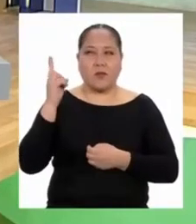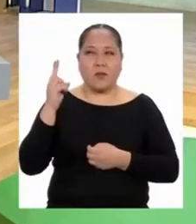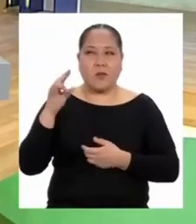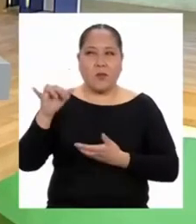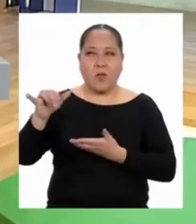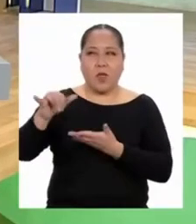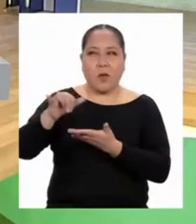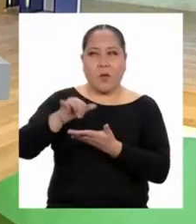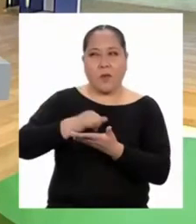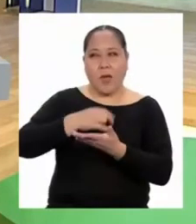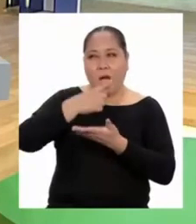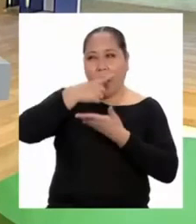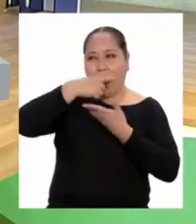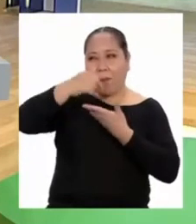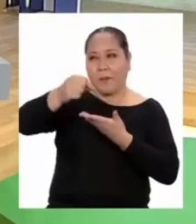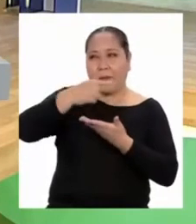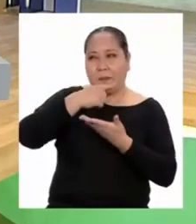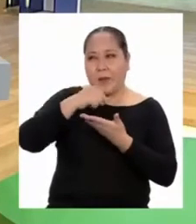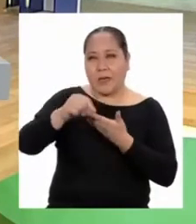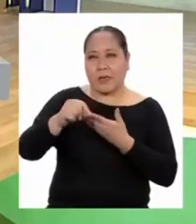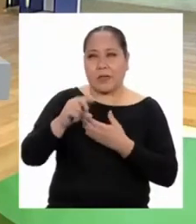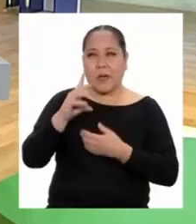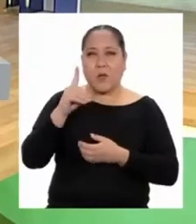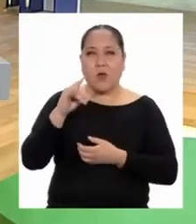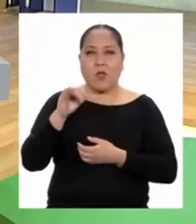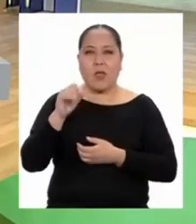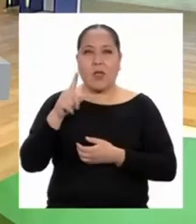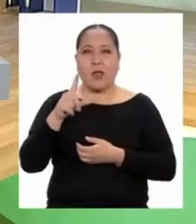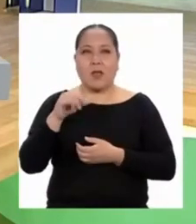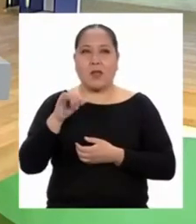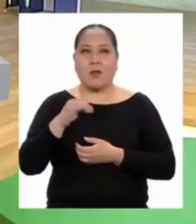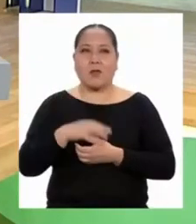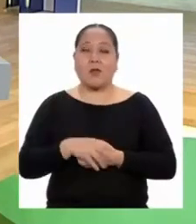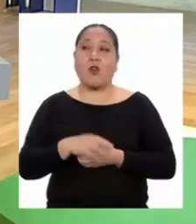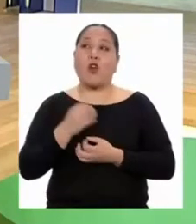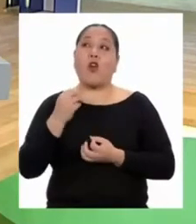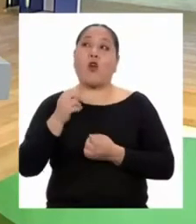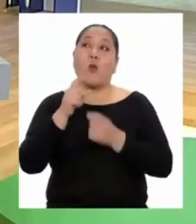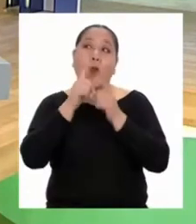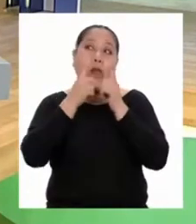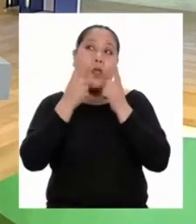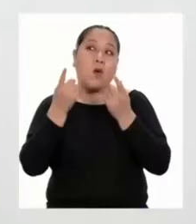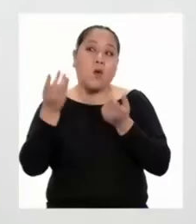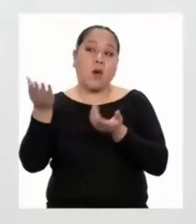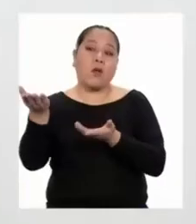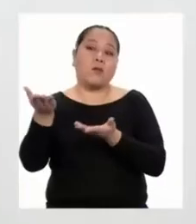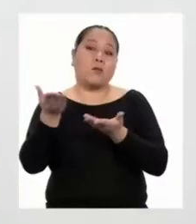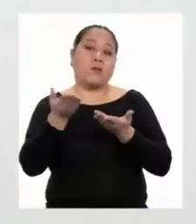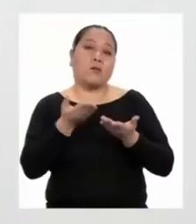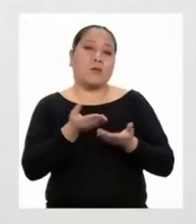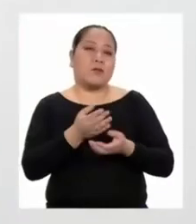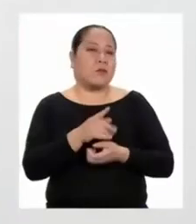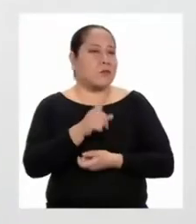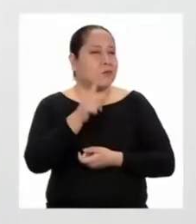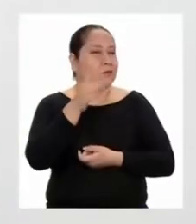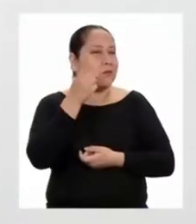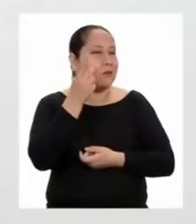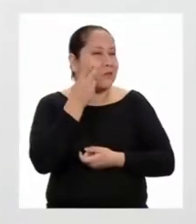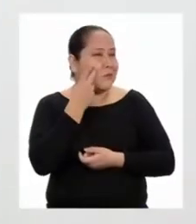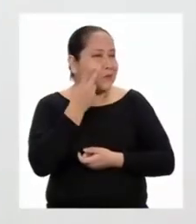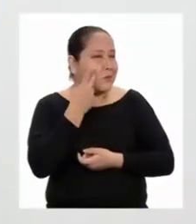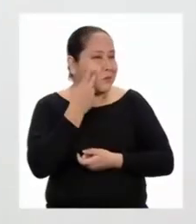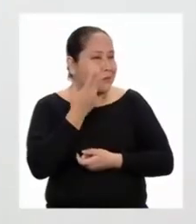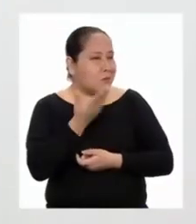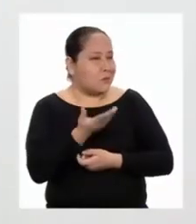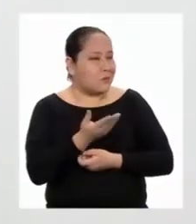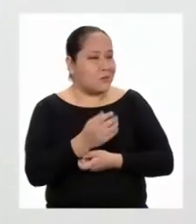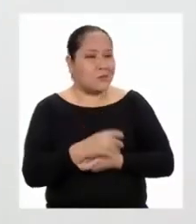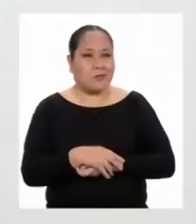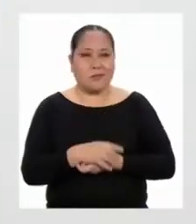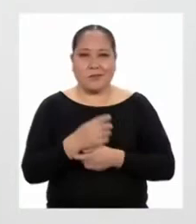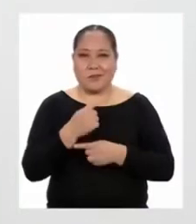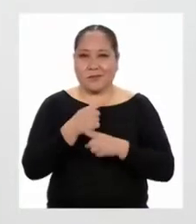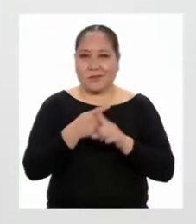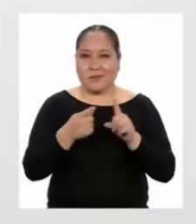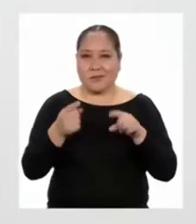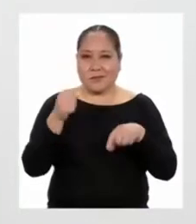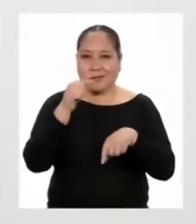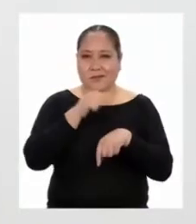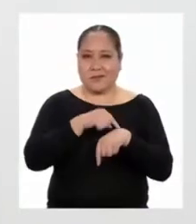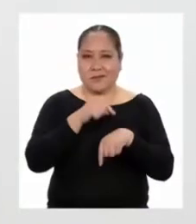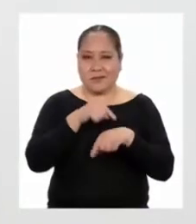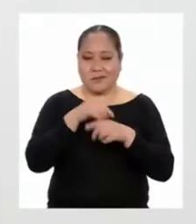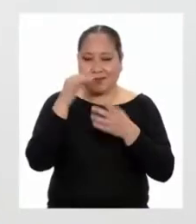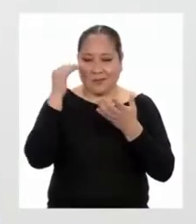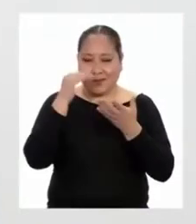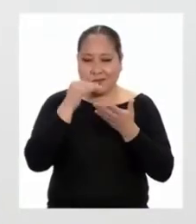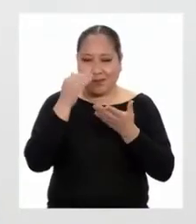por delivery? ¿Qué dice? Para ver cómo el lenguaje se traslada a la realidad. Muy ingenioso, Jonathan, pero estamos en hora